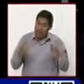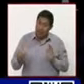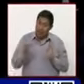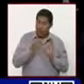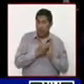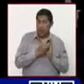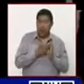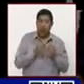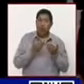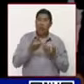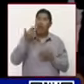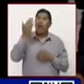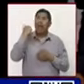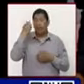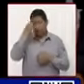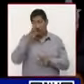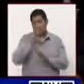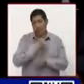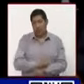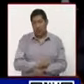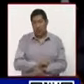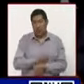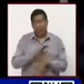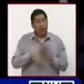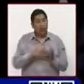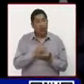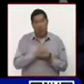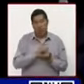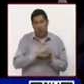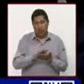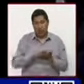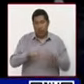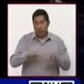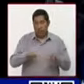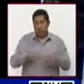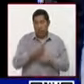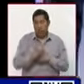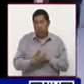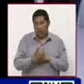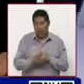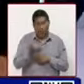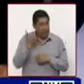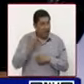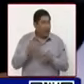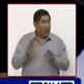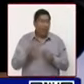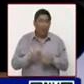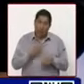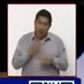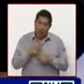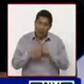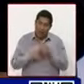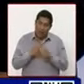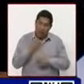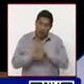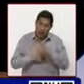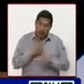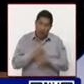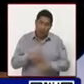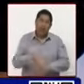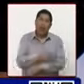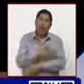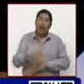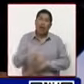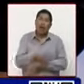introducirles cómo eran nuestras costumbres antes con el tema de todos los años. Bueno, de hecho lo hablábamos con Gerardo antes de ingresar. Cada vez más, año tras año, vemos en las